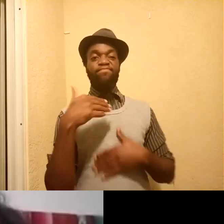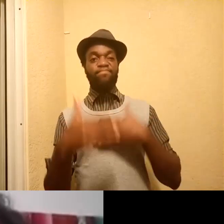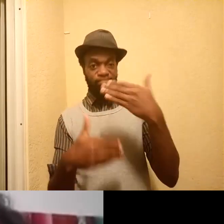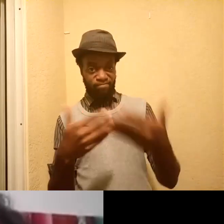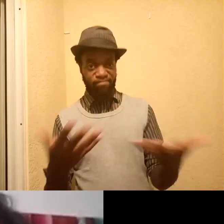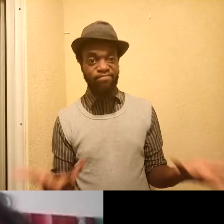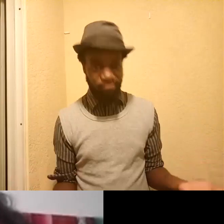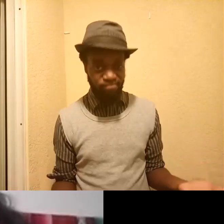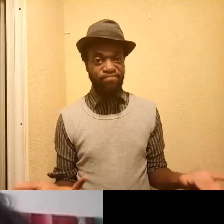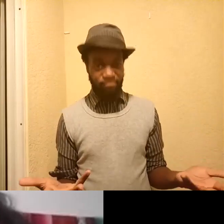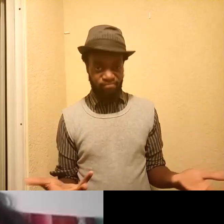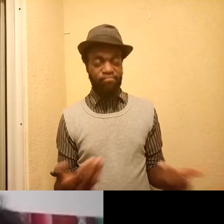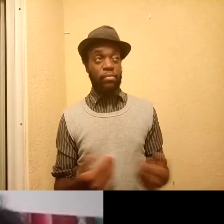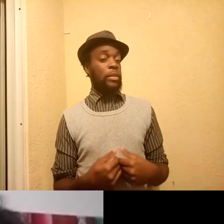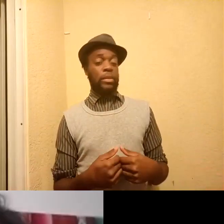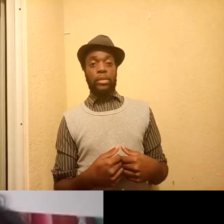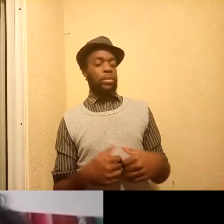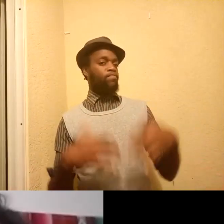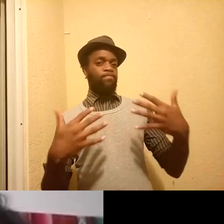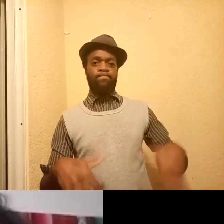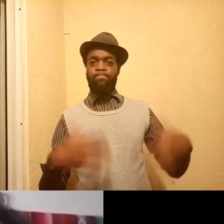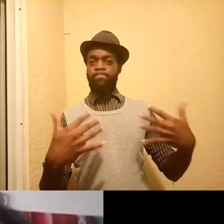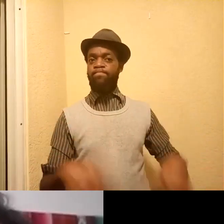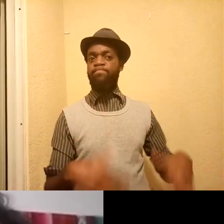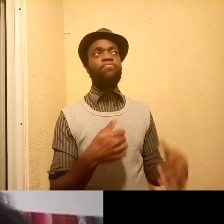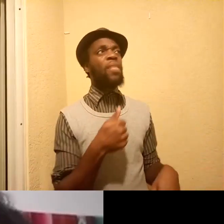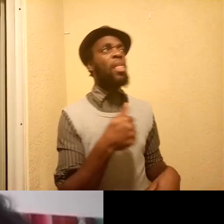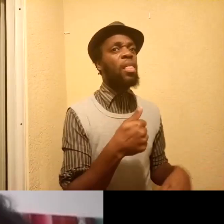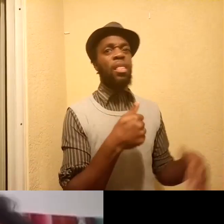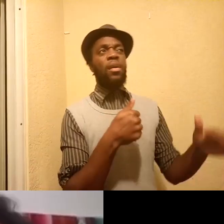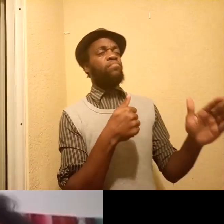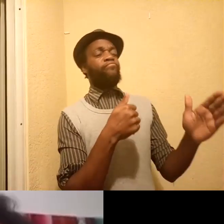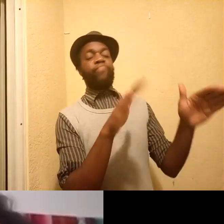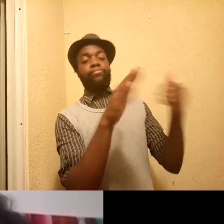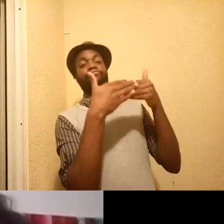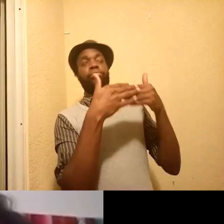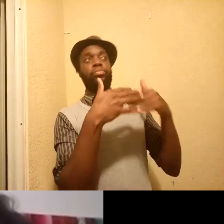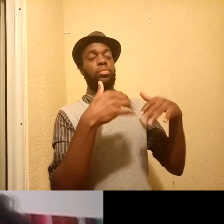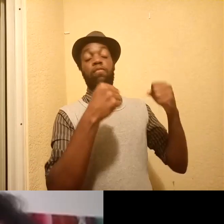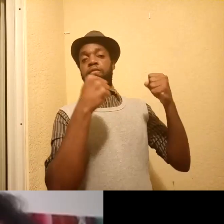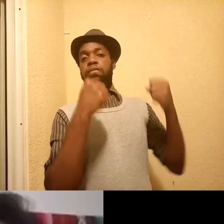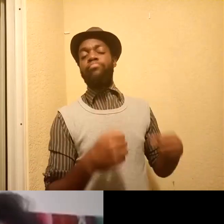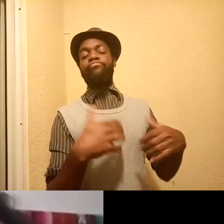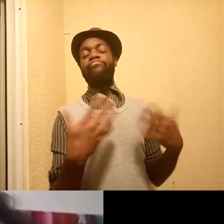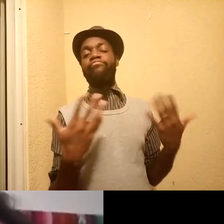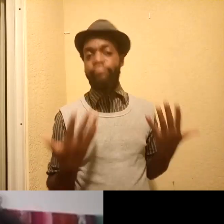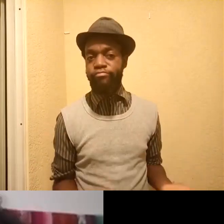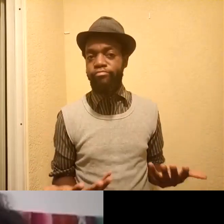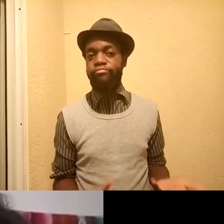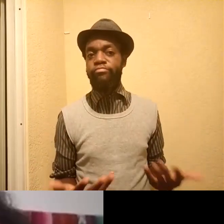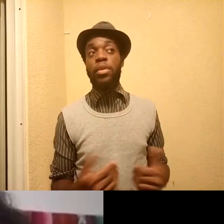manera muy fuerte y se da de una manera muy abierta, considerando que dependiendo del tipo